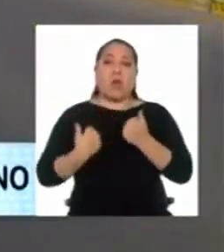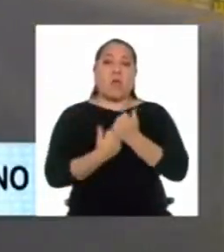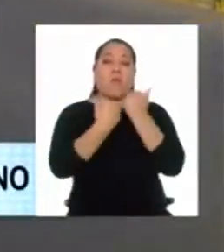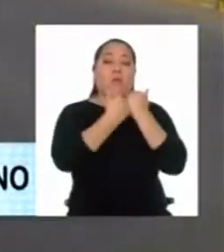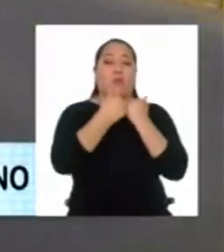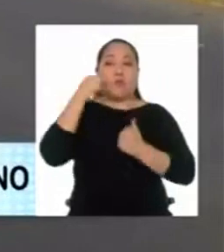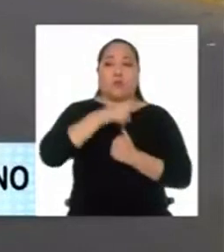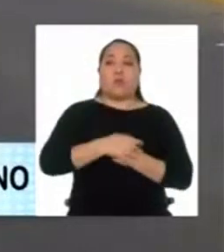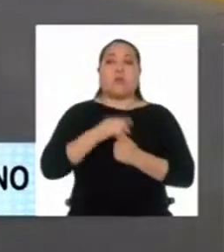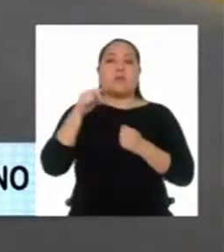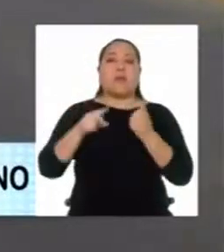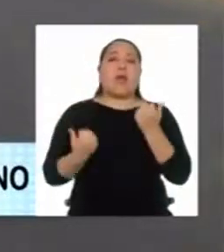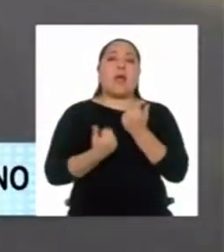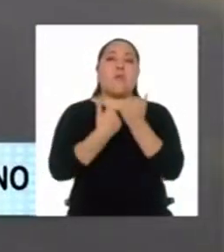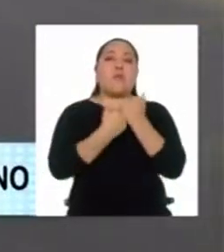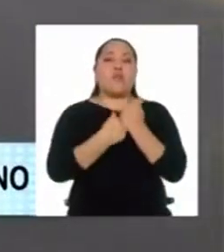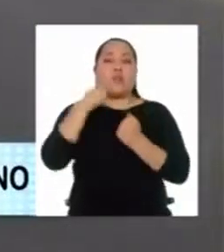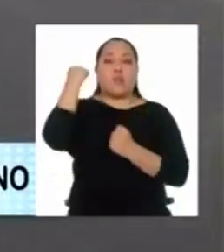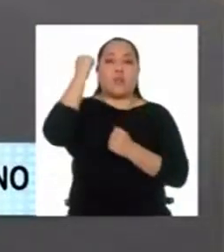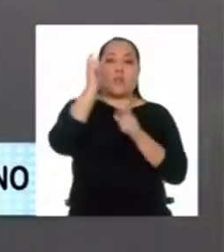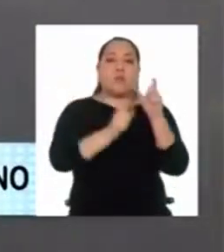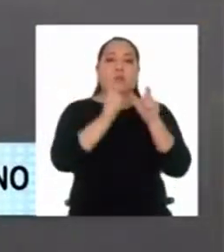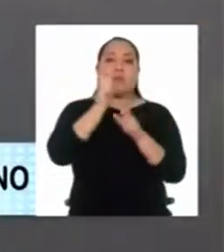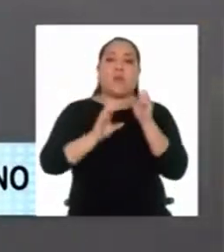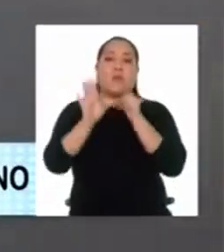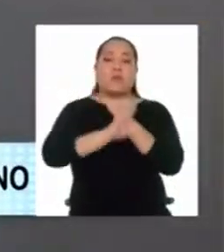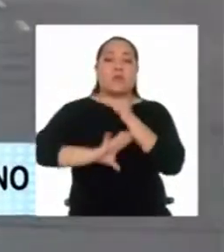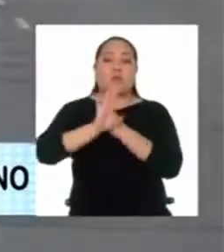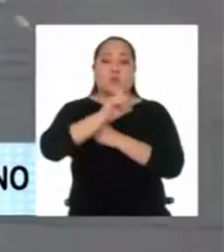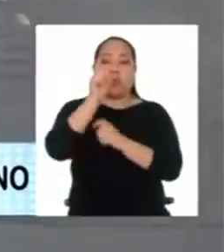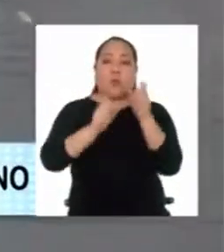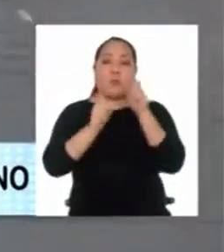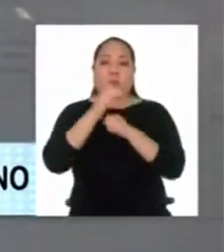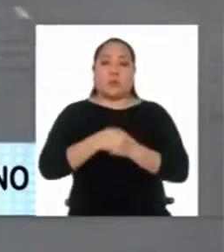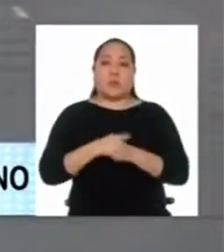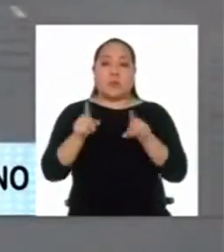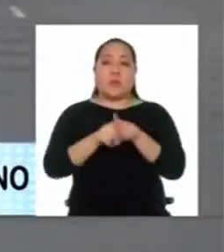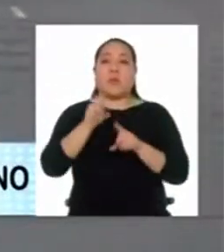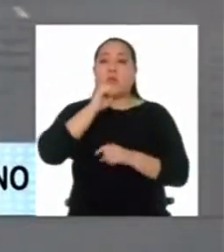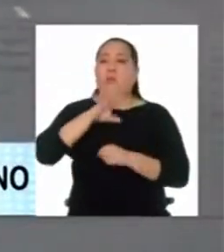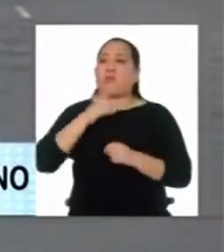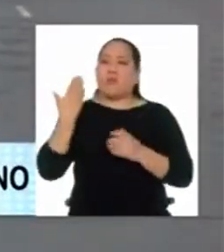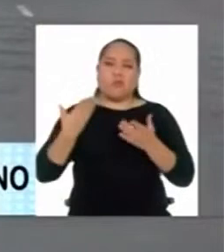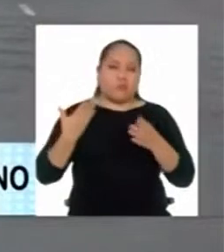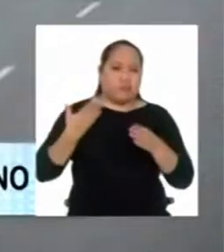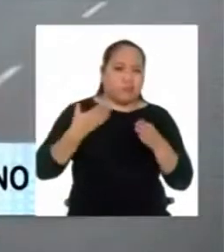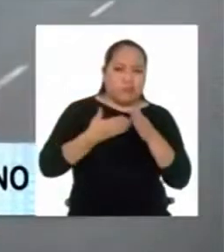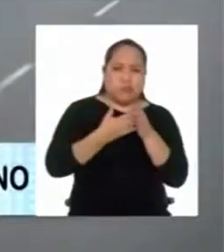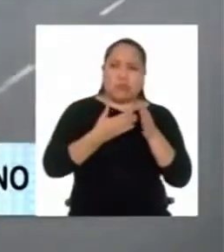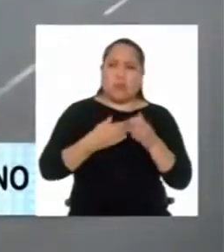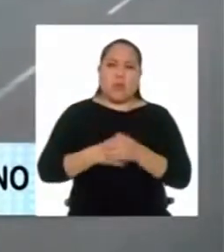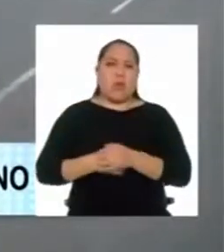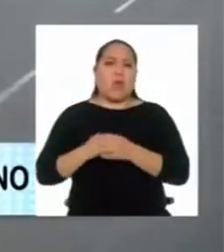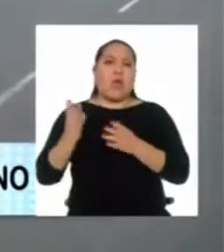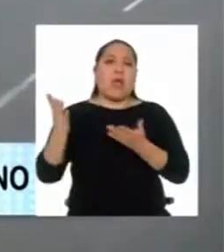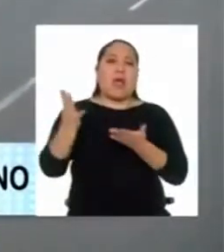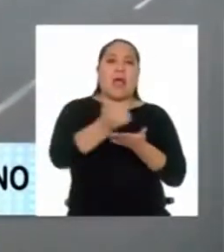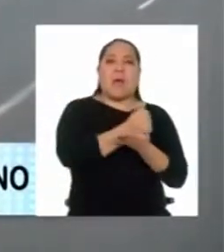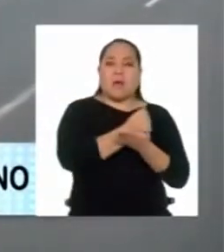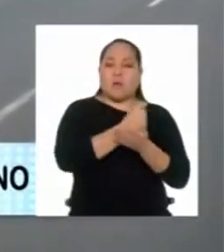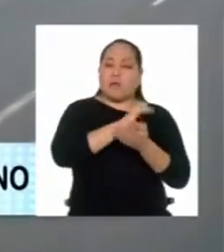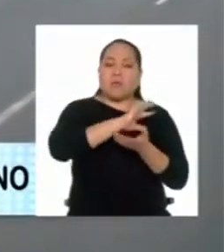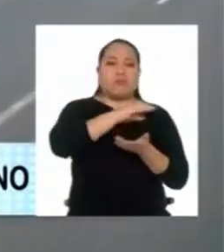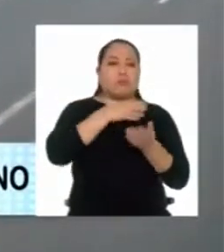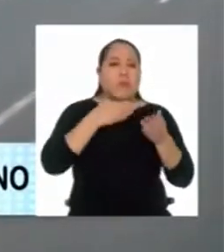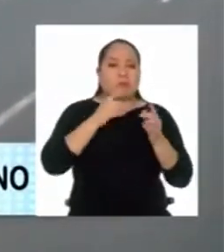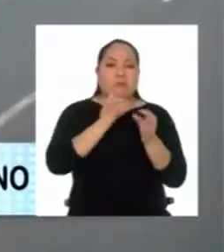se reforzarían conocimientos en temas de derechos humanos y seguridad ciudadana. Aclaró que no se buscan invadir los foros de la policía, sino apoyar en el orden